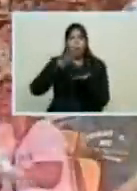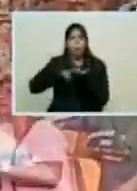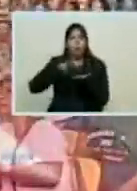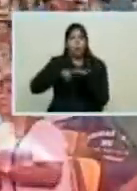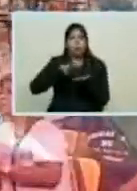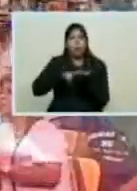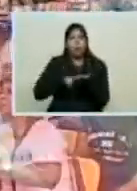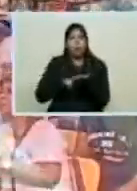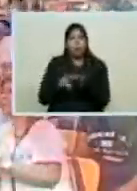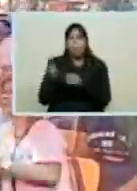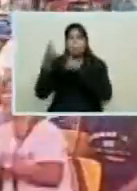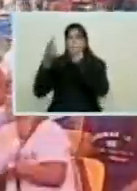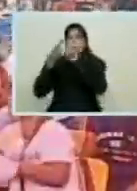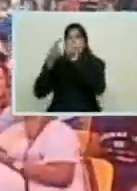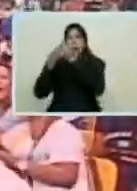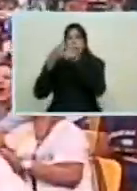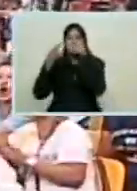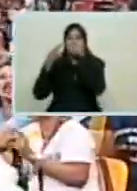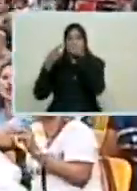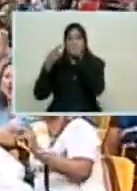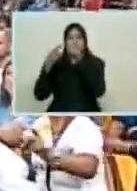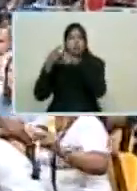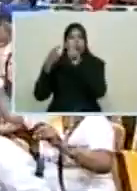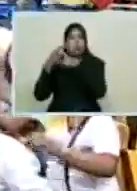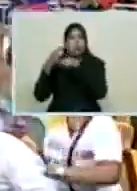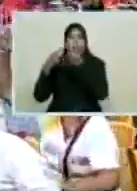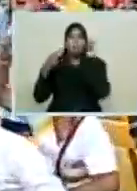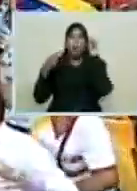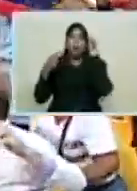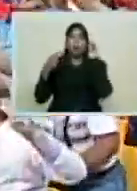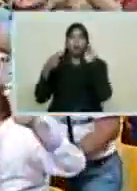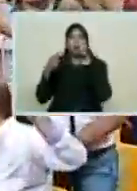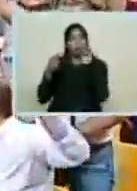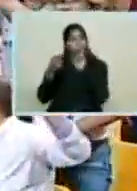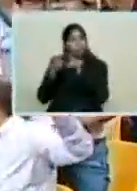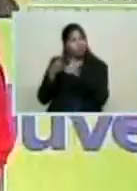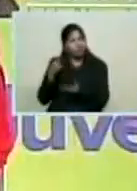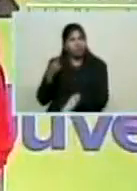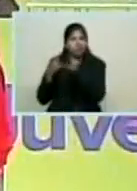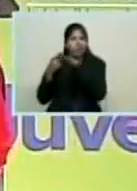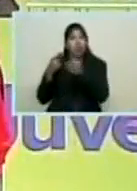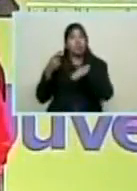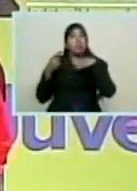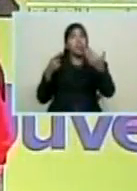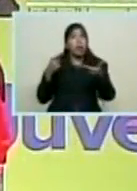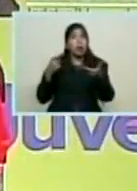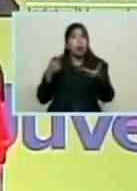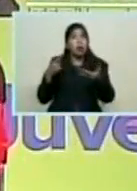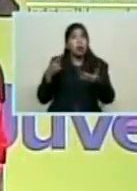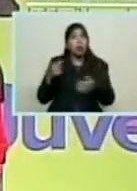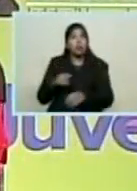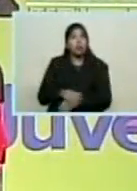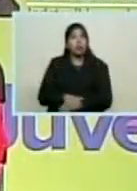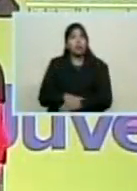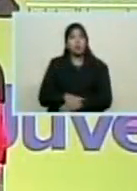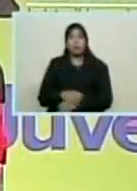Primero los maestros, primero las maestras, después la oligarquía, primero el pueblo.